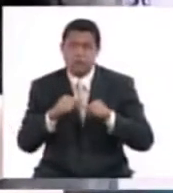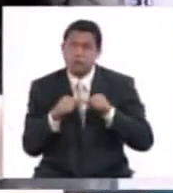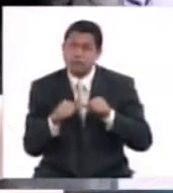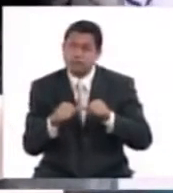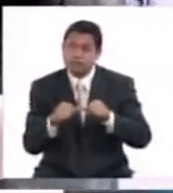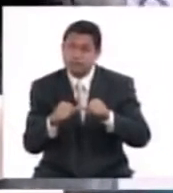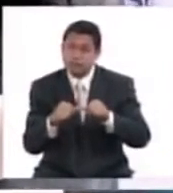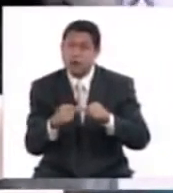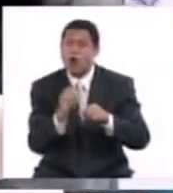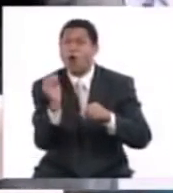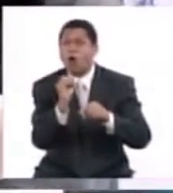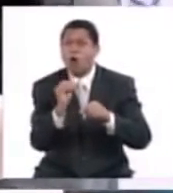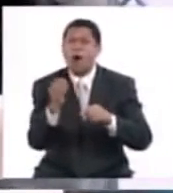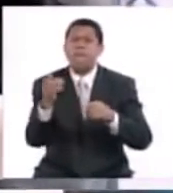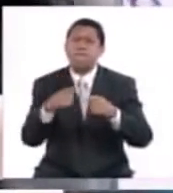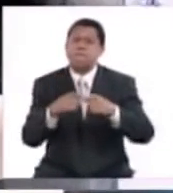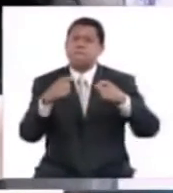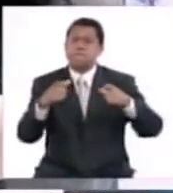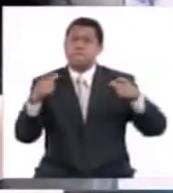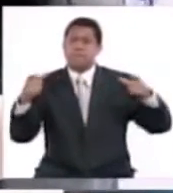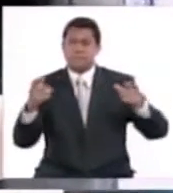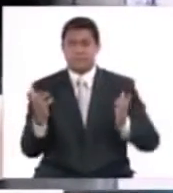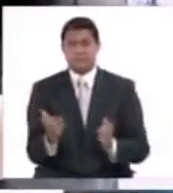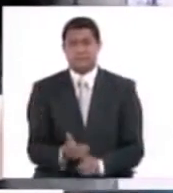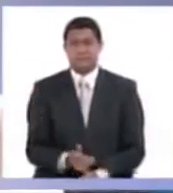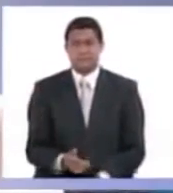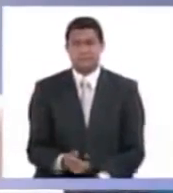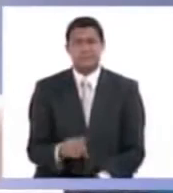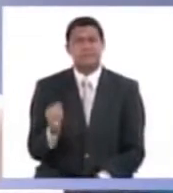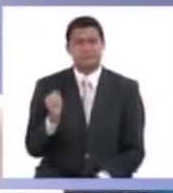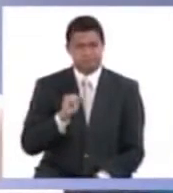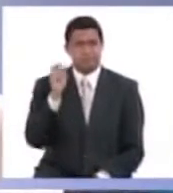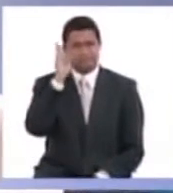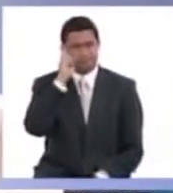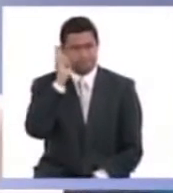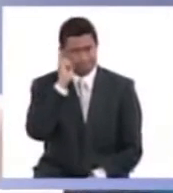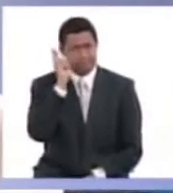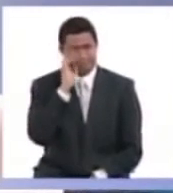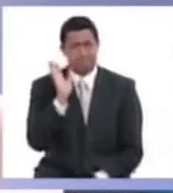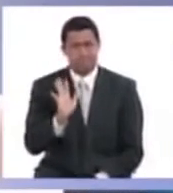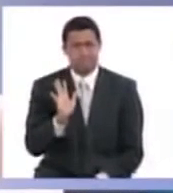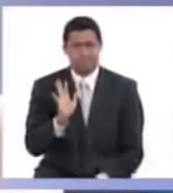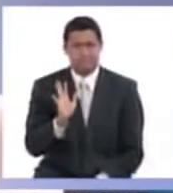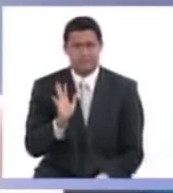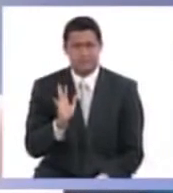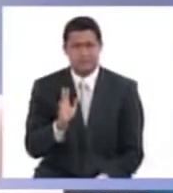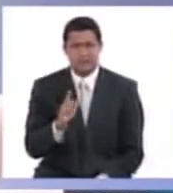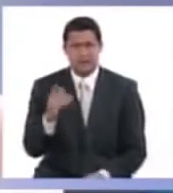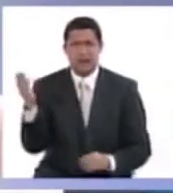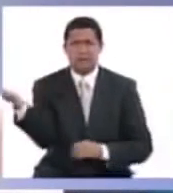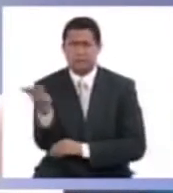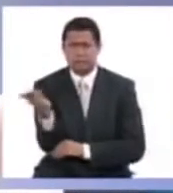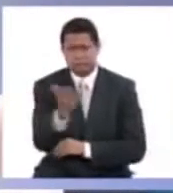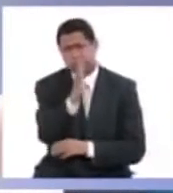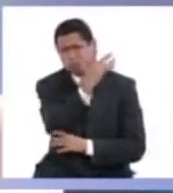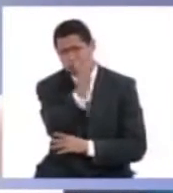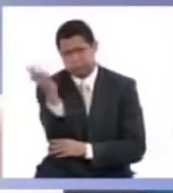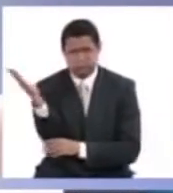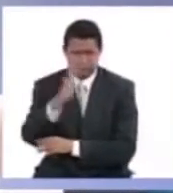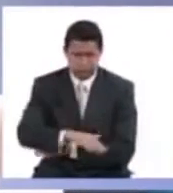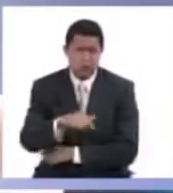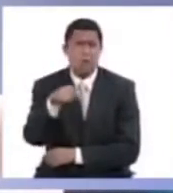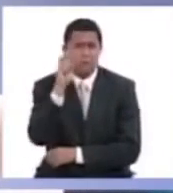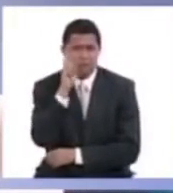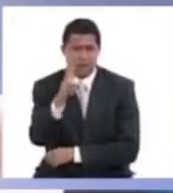mantiene e incluso ha habido un incremento en el número de casos. Es así, como usted hablaba, la deforestación, la tala, por eso es que vemos que en el